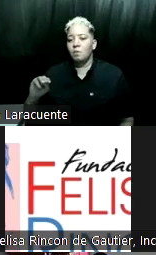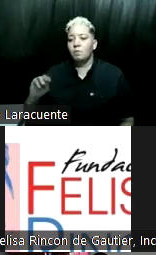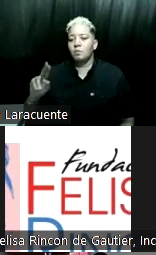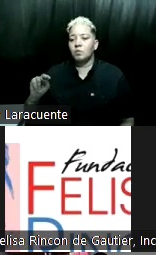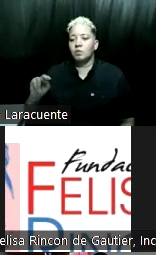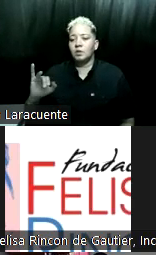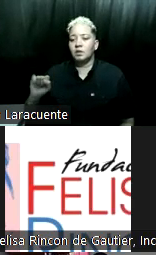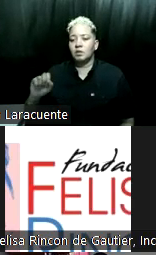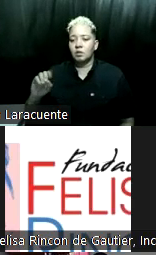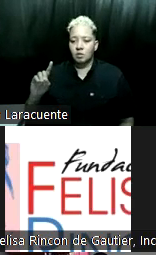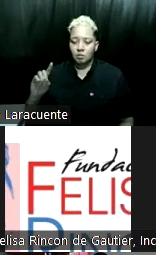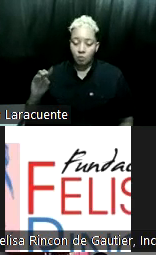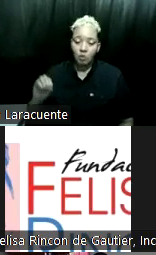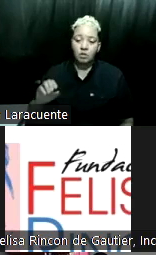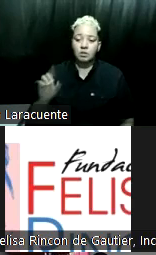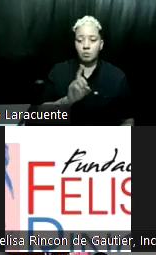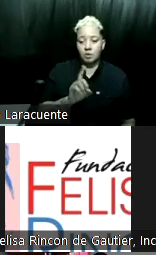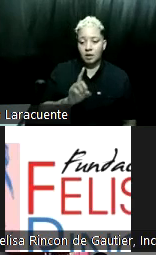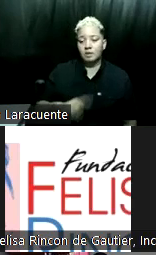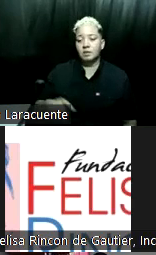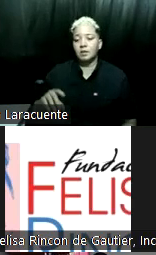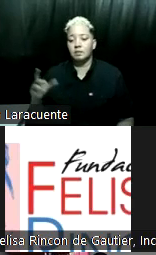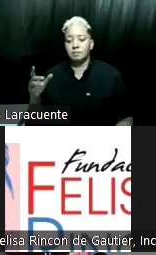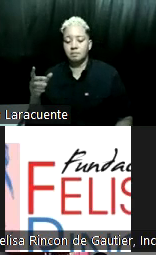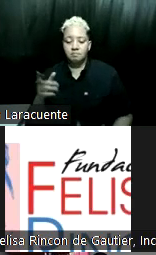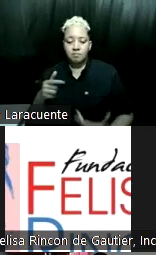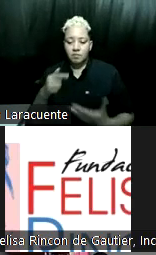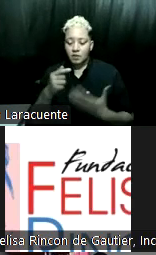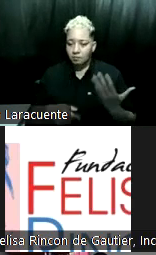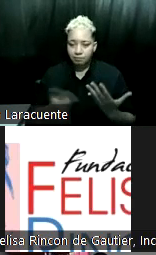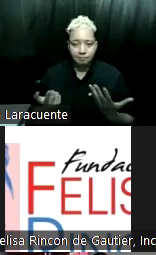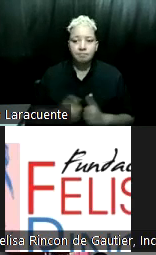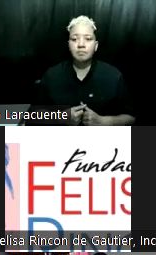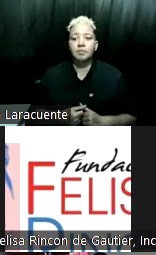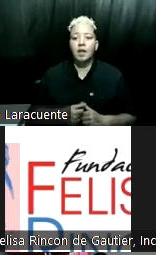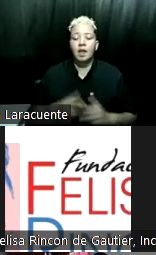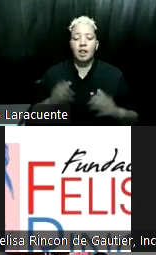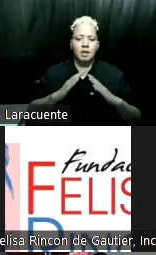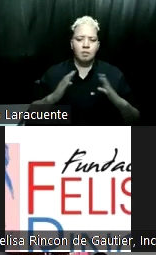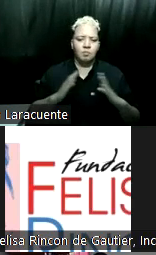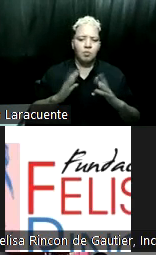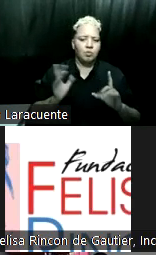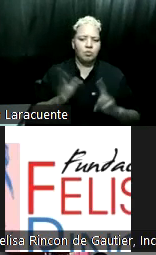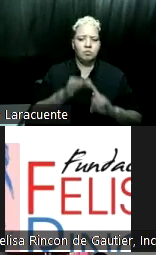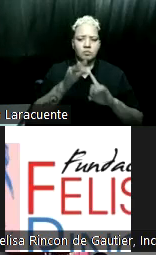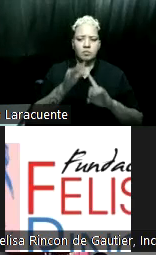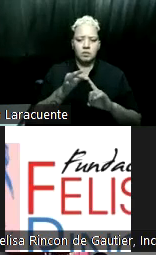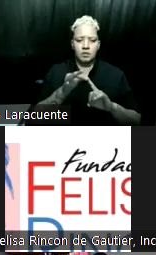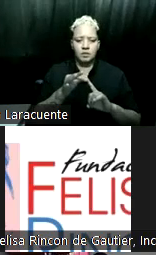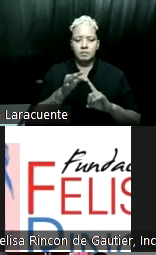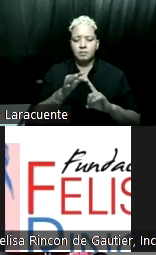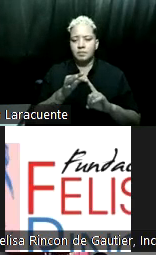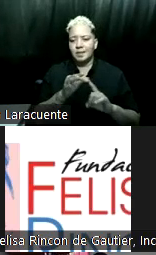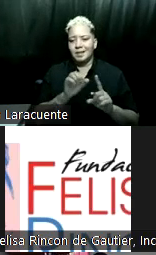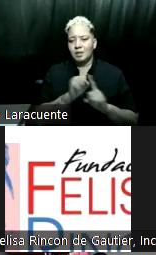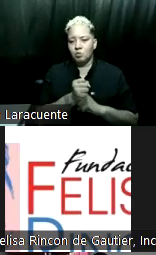totalitarismo, entre lo racional y lo bárbaro. El deporte entonces no estuvo exento de esta retórica